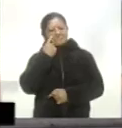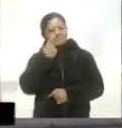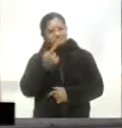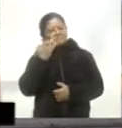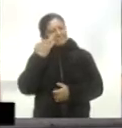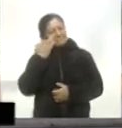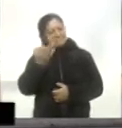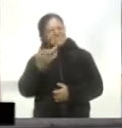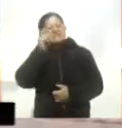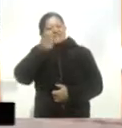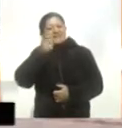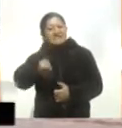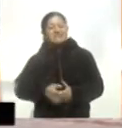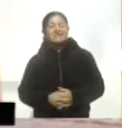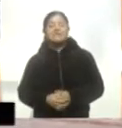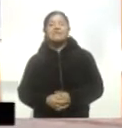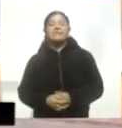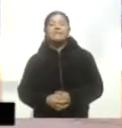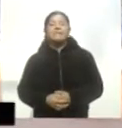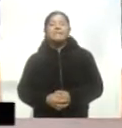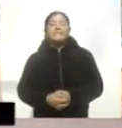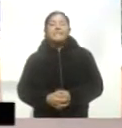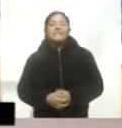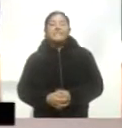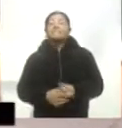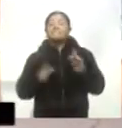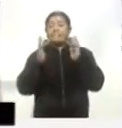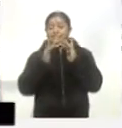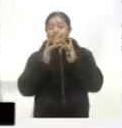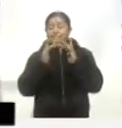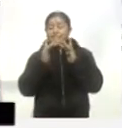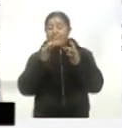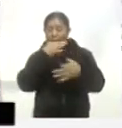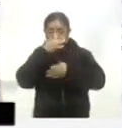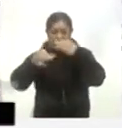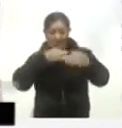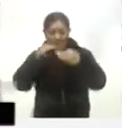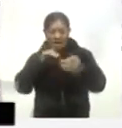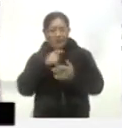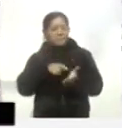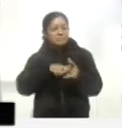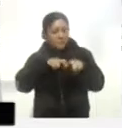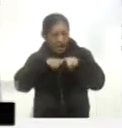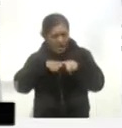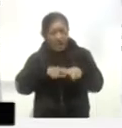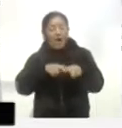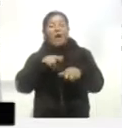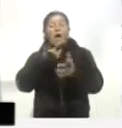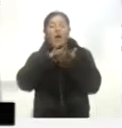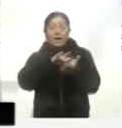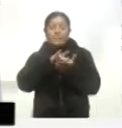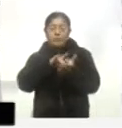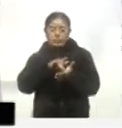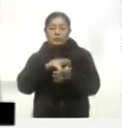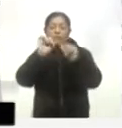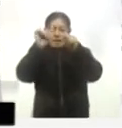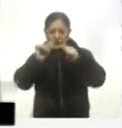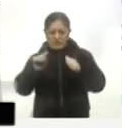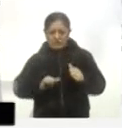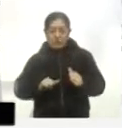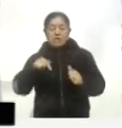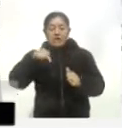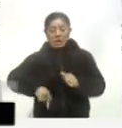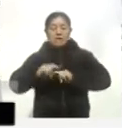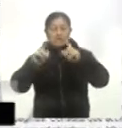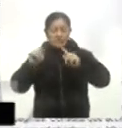En redes sociales, la Casa de Artesanías de Tlaxcala continúa promoviendo la campaña Apoyemos la Artesanía Local con el objetivo de difundir el trabajo